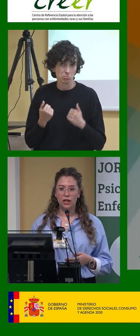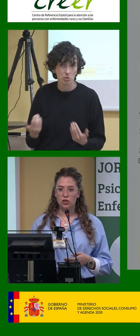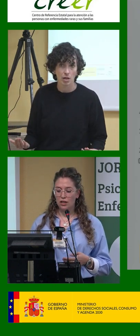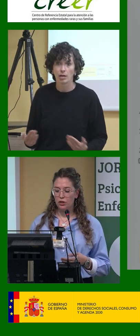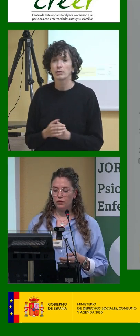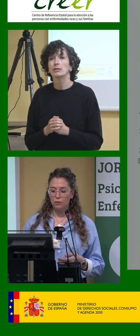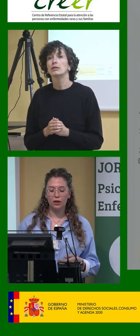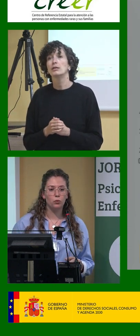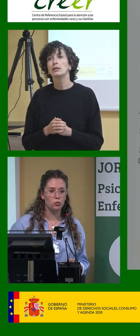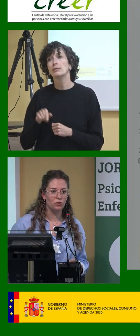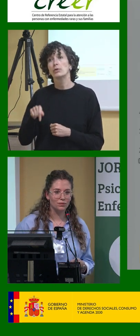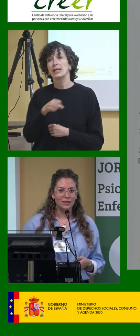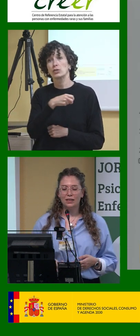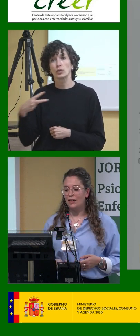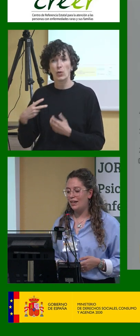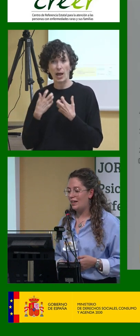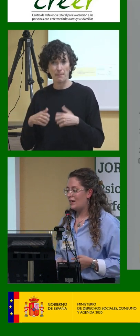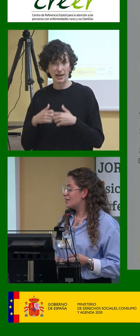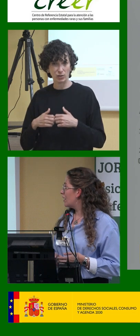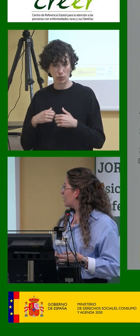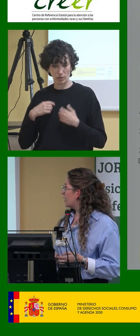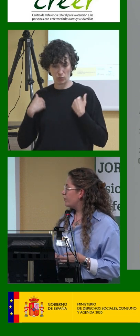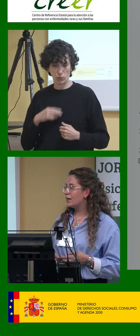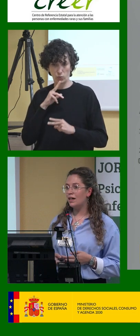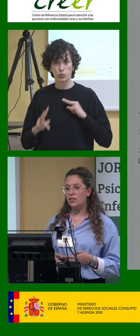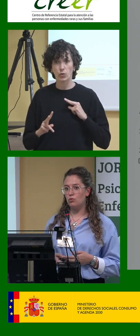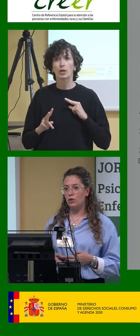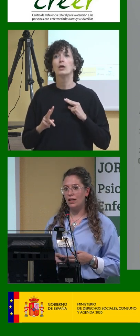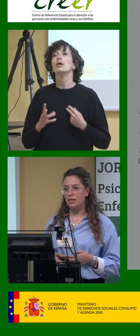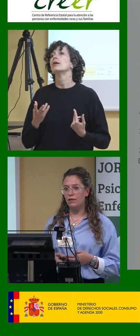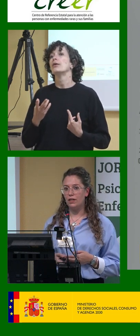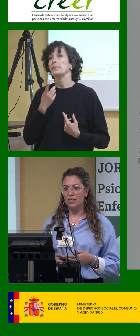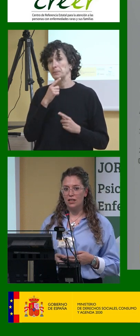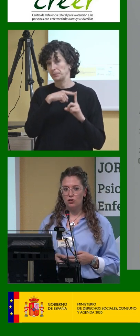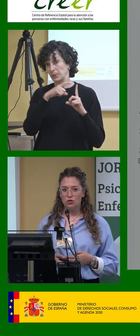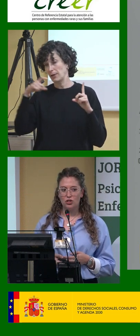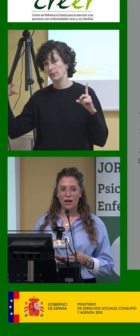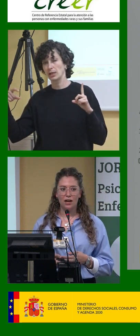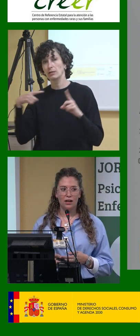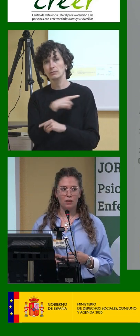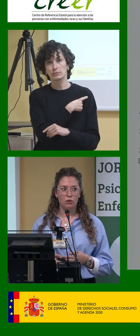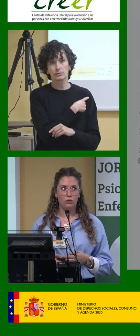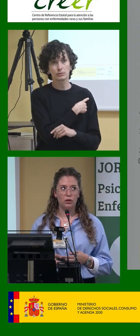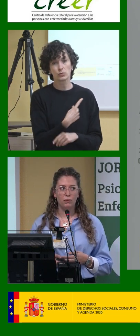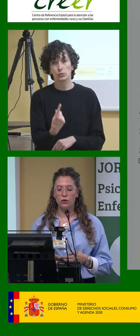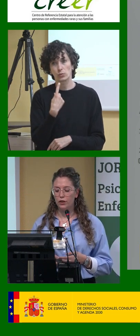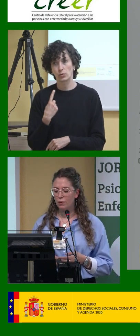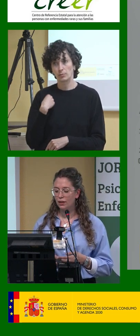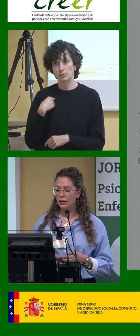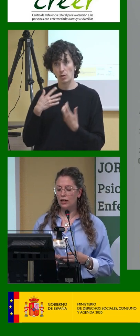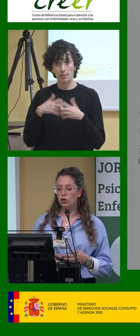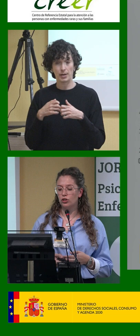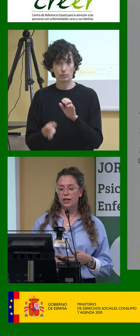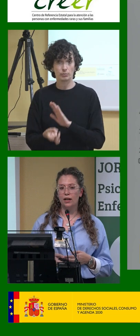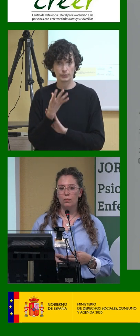los resultados del biofeedback, pues bueno, esta gráfica es una de las gráficas que nos ha reproducido el